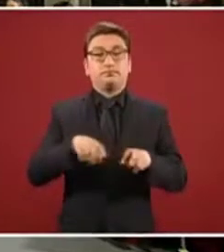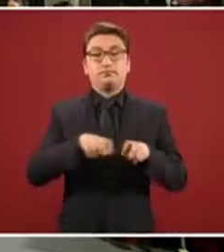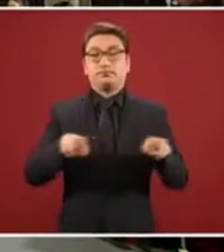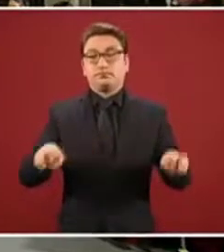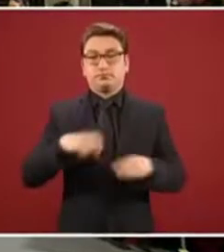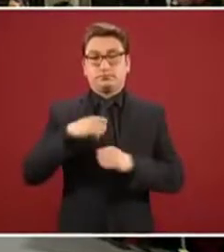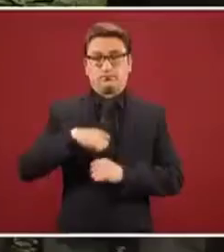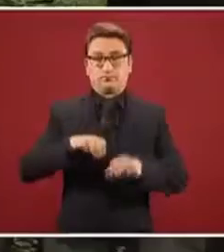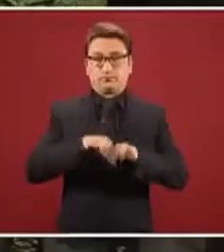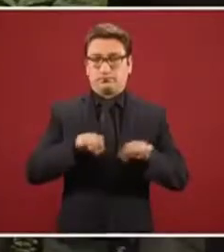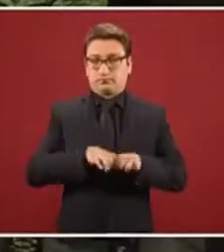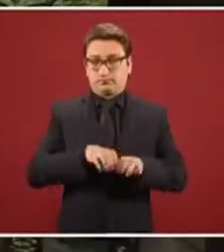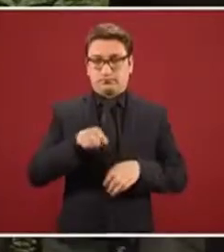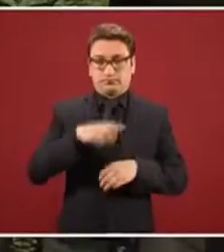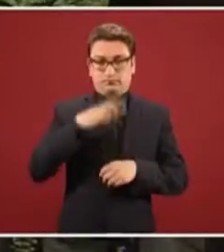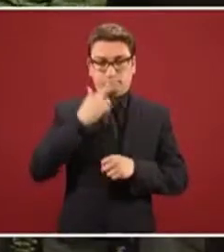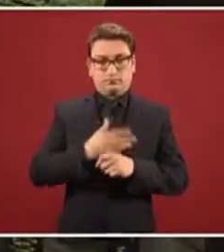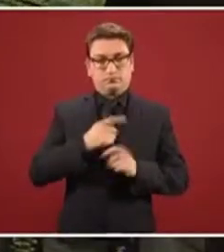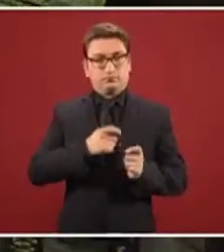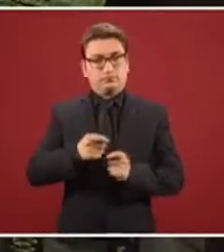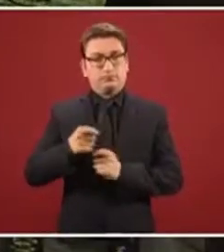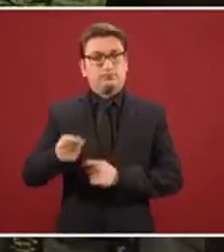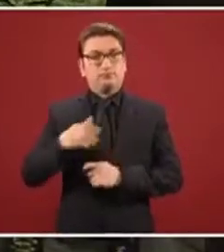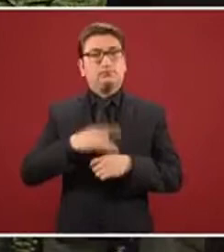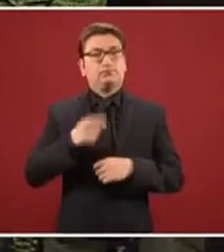el equipo que participó